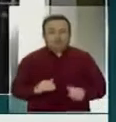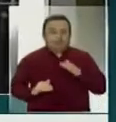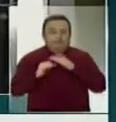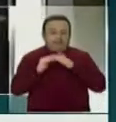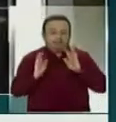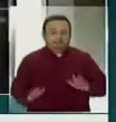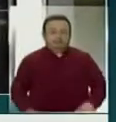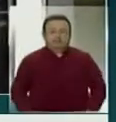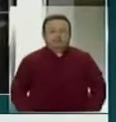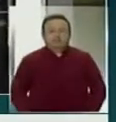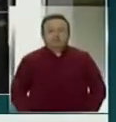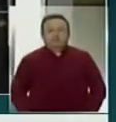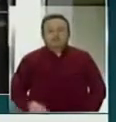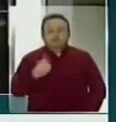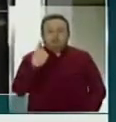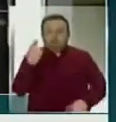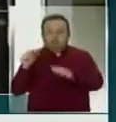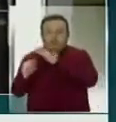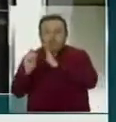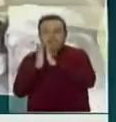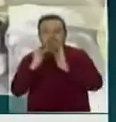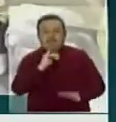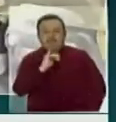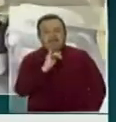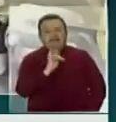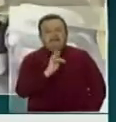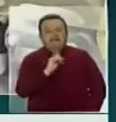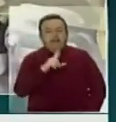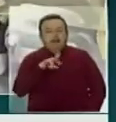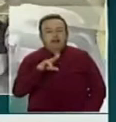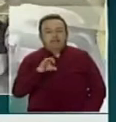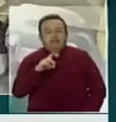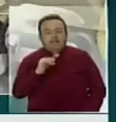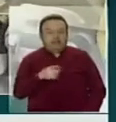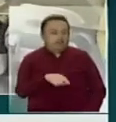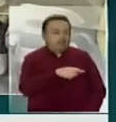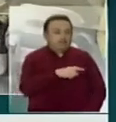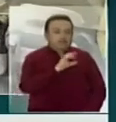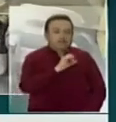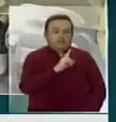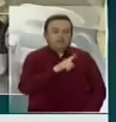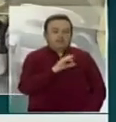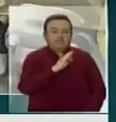máximo, va a haber una sola entrada por Santa Filomena, la salida por el Eusebio Lillo,